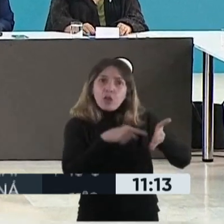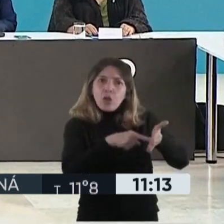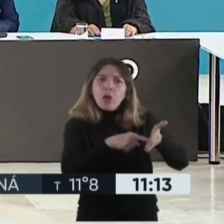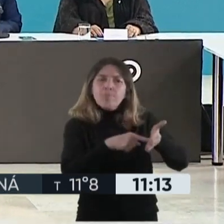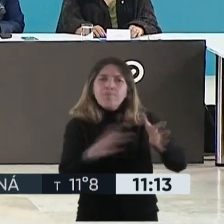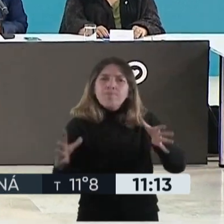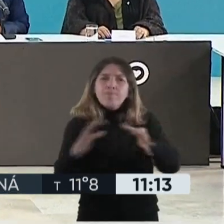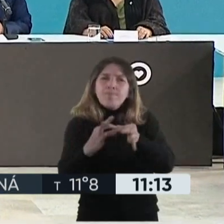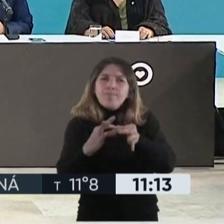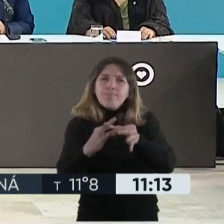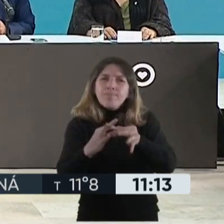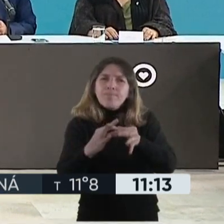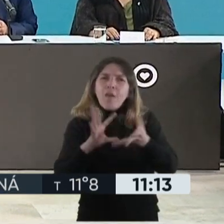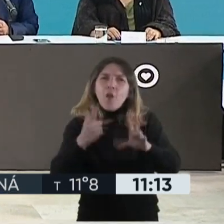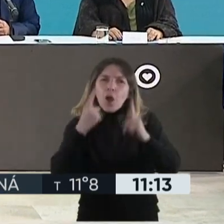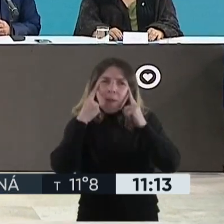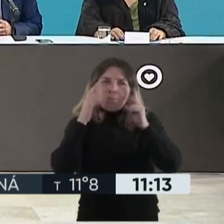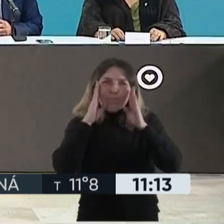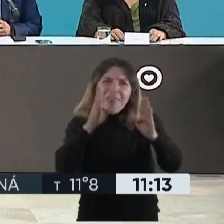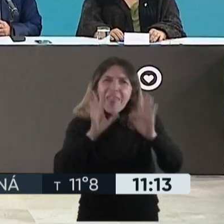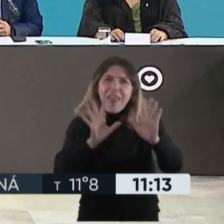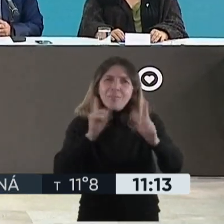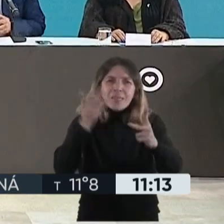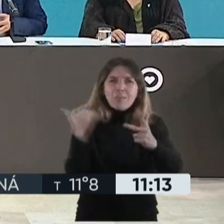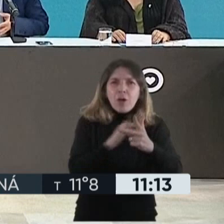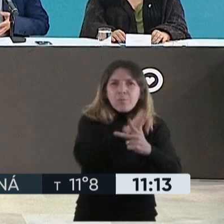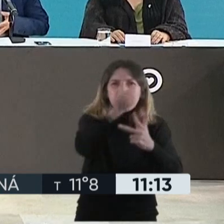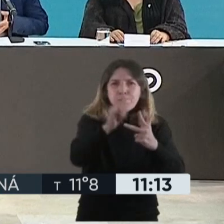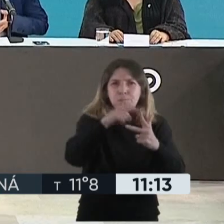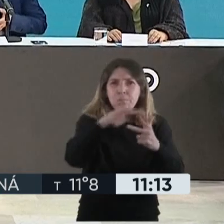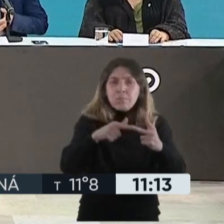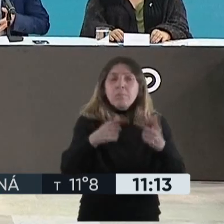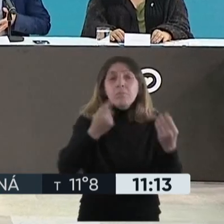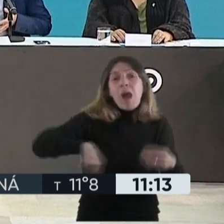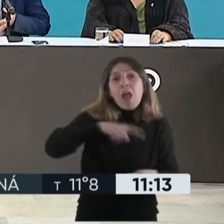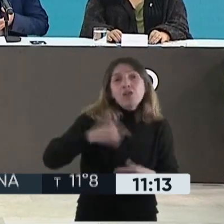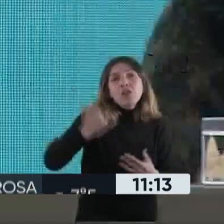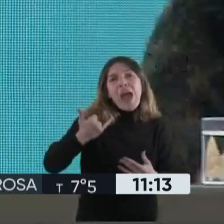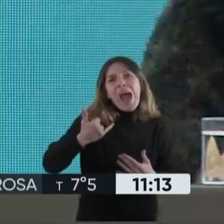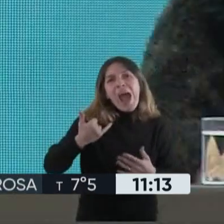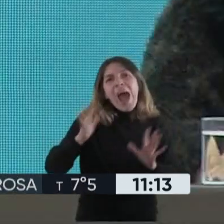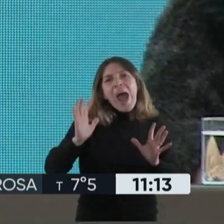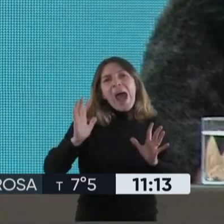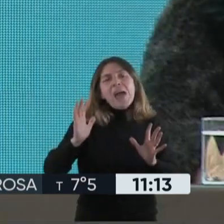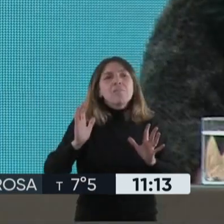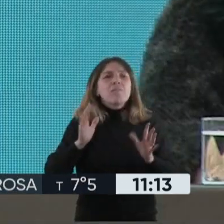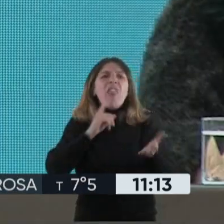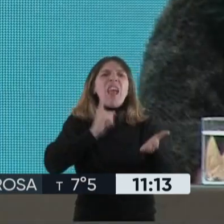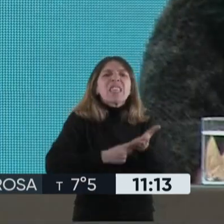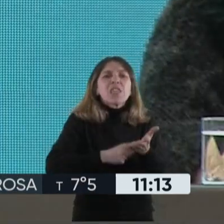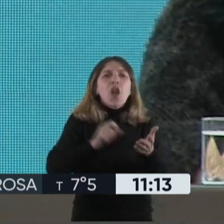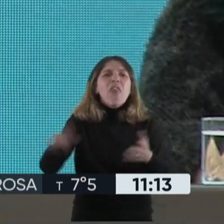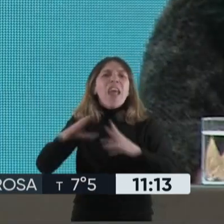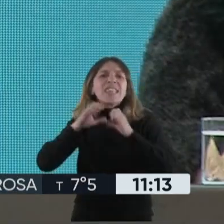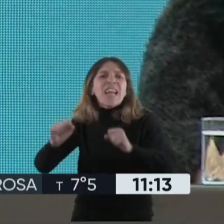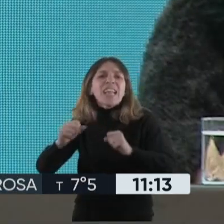con estos criterios. Por supuesto que para nosotros hay planteos que están presentes en cualquiera de las decisiones de la